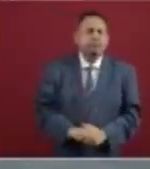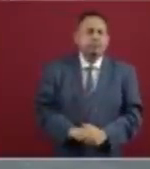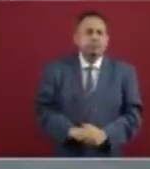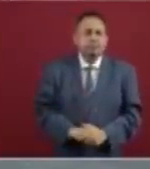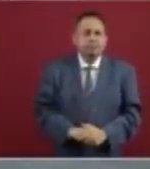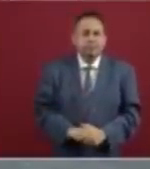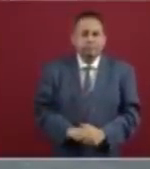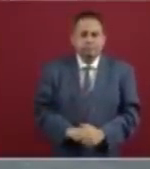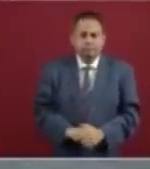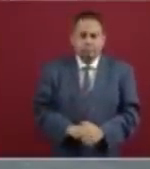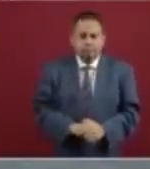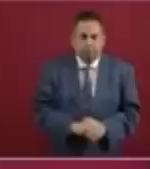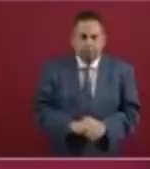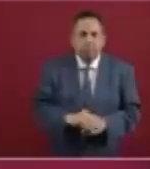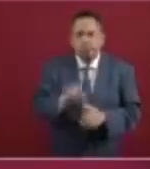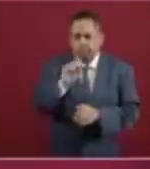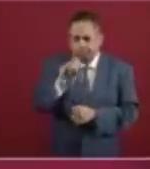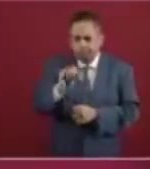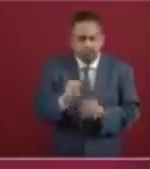Sí, vi una carta